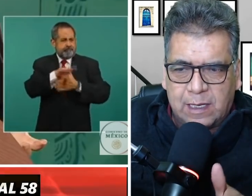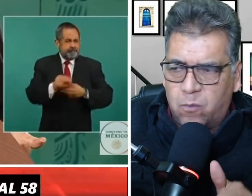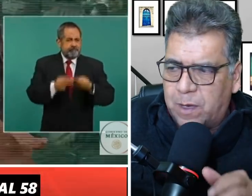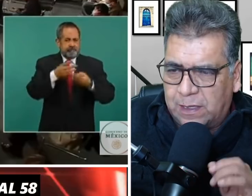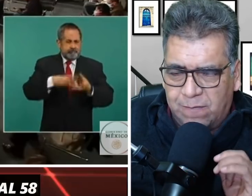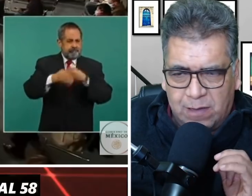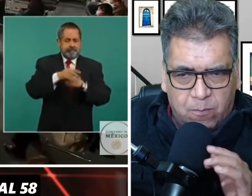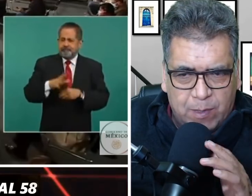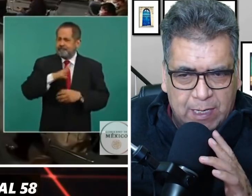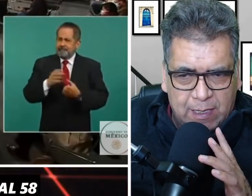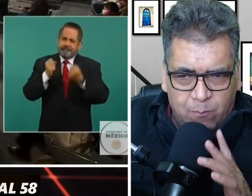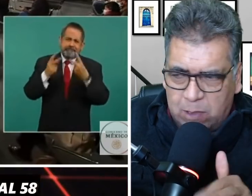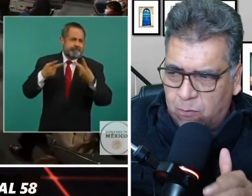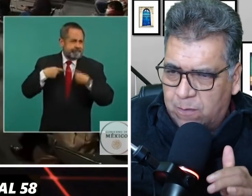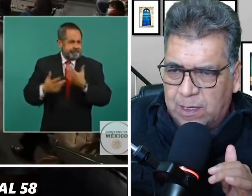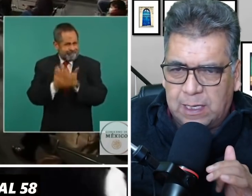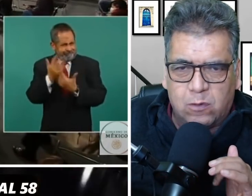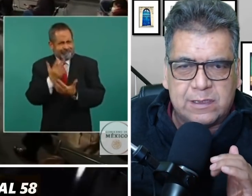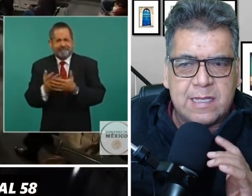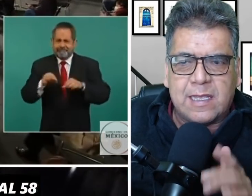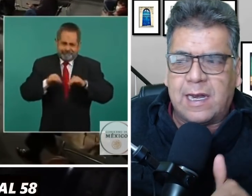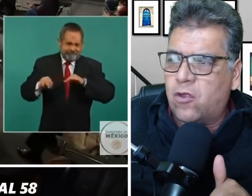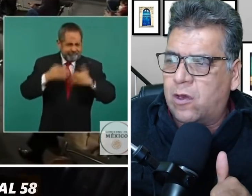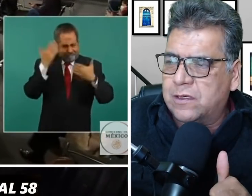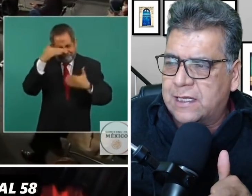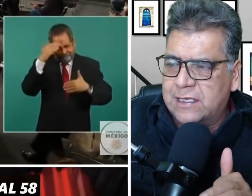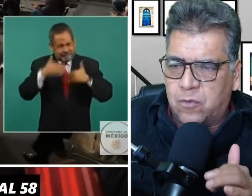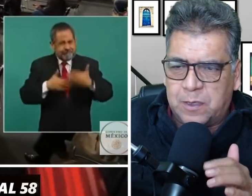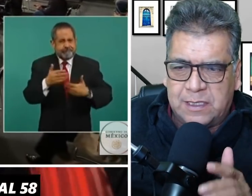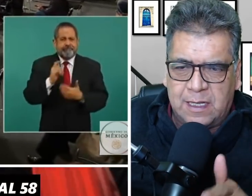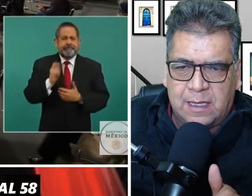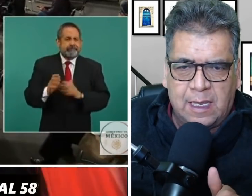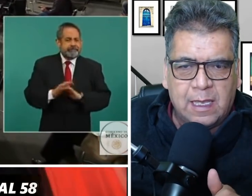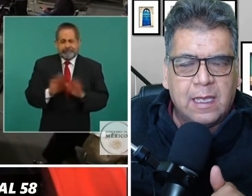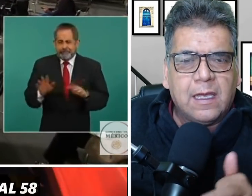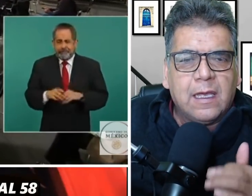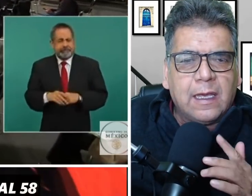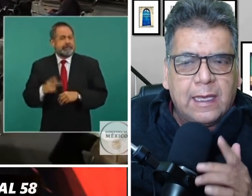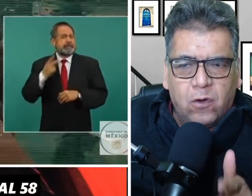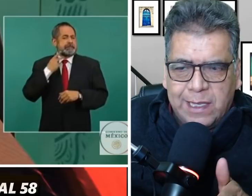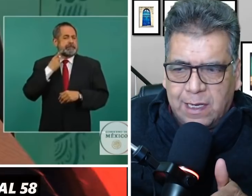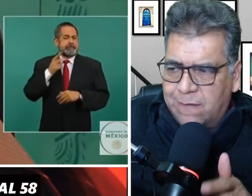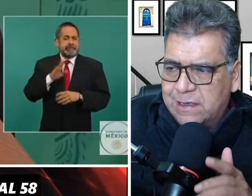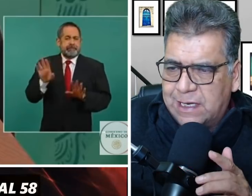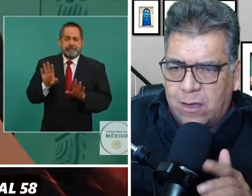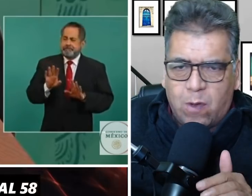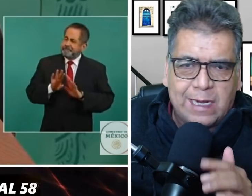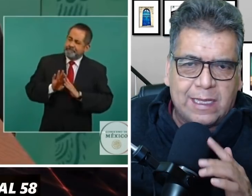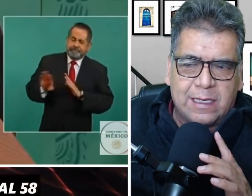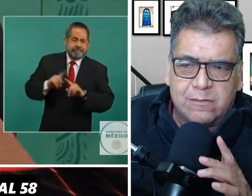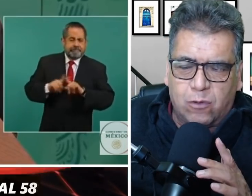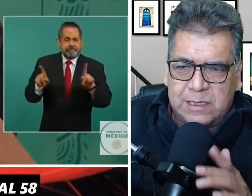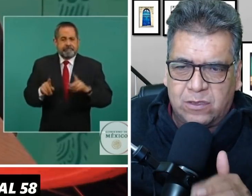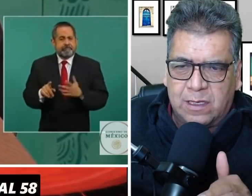importante, comparte el video para que el pueblo de México esté enterado de lo que está haciendo el presidente, que hoy encabeza la